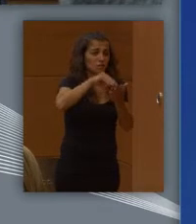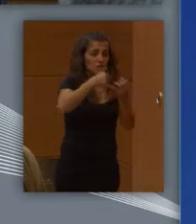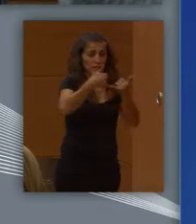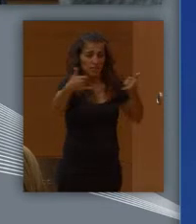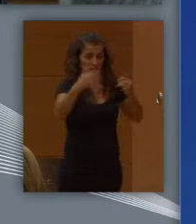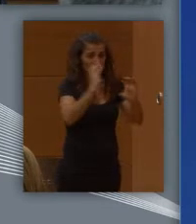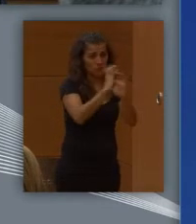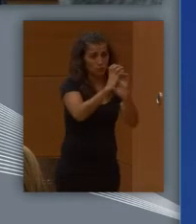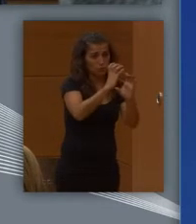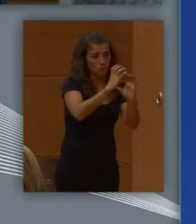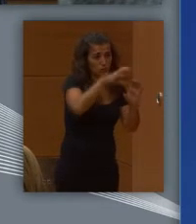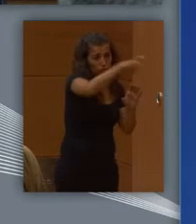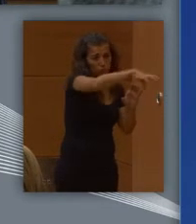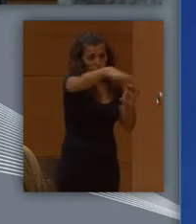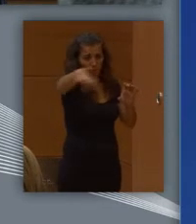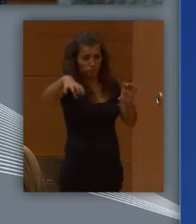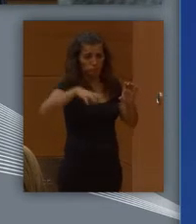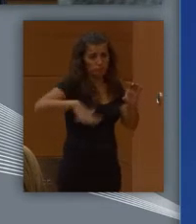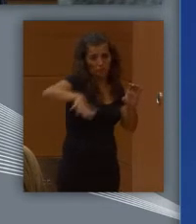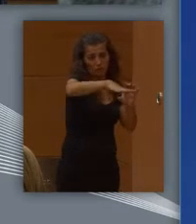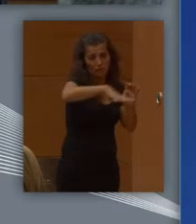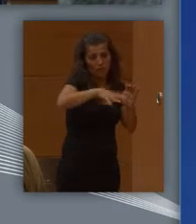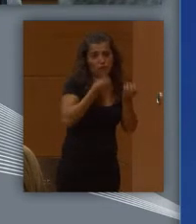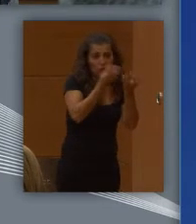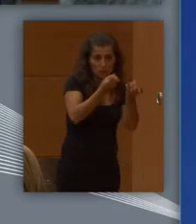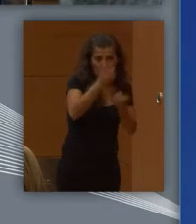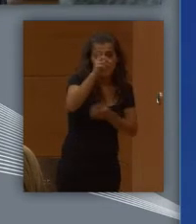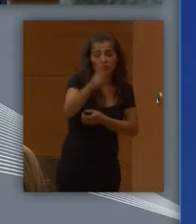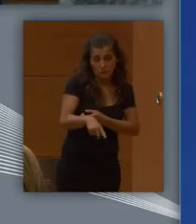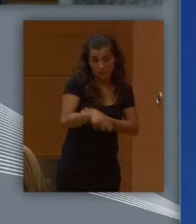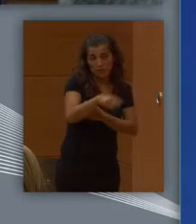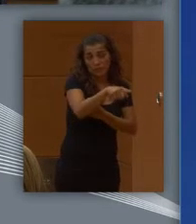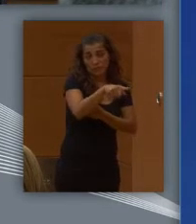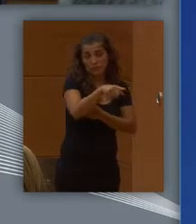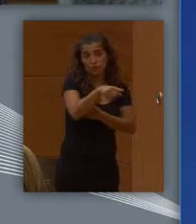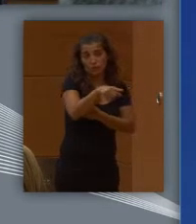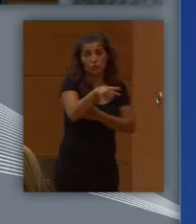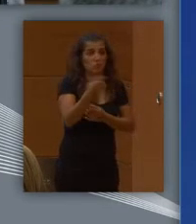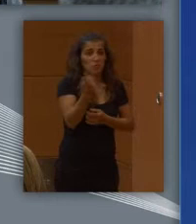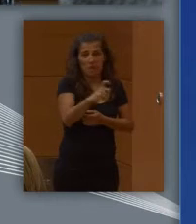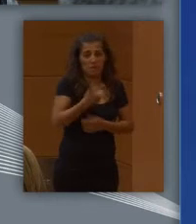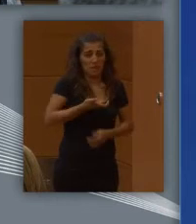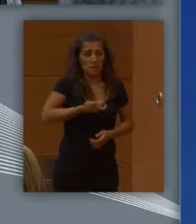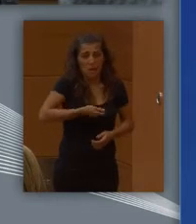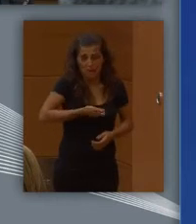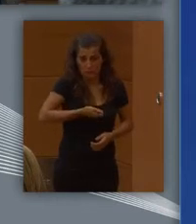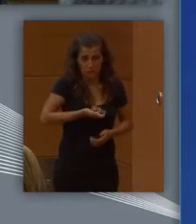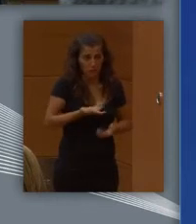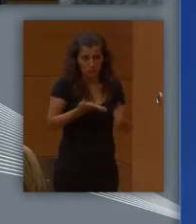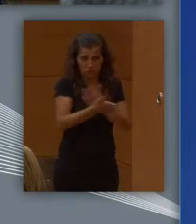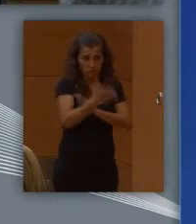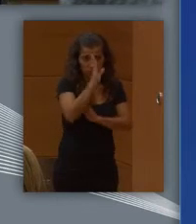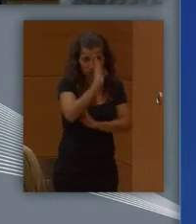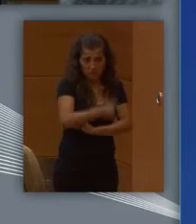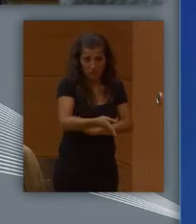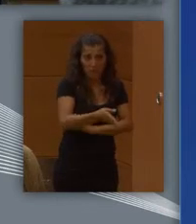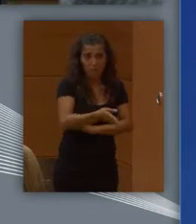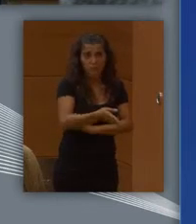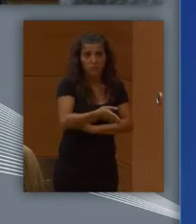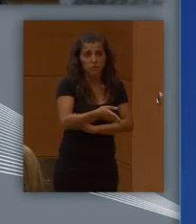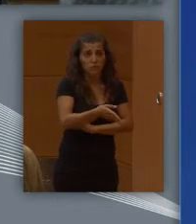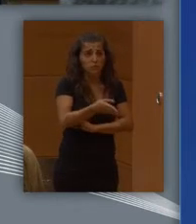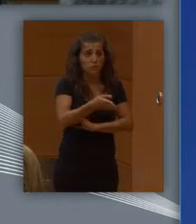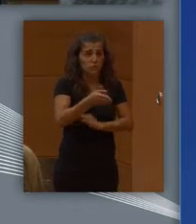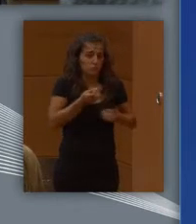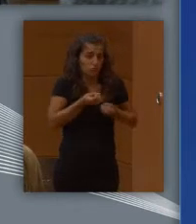y esta información está sonando permanentemente. O sea, no es una información que se active con mando, no, es una información que la damos para que todo el mundo